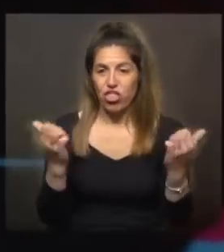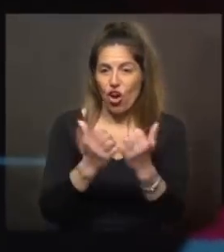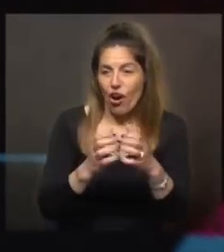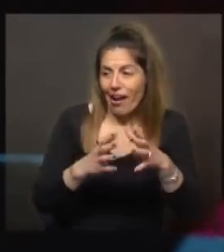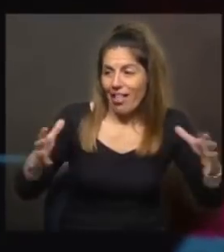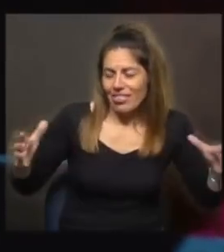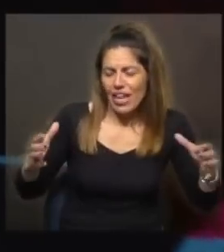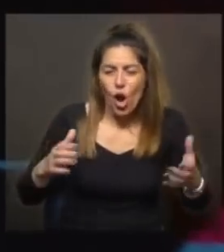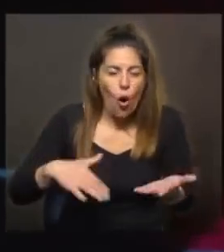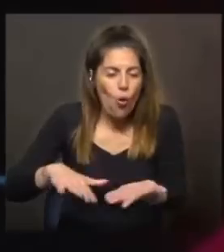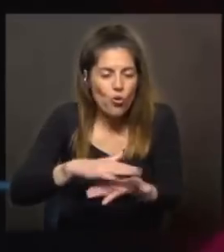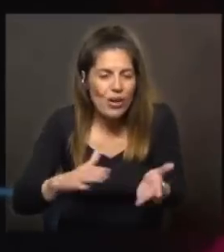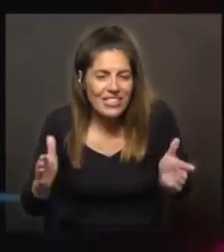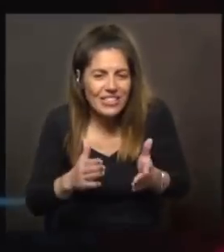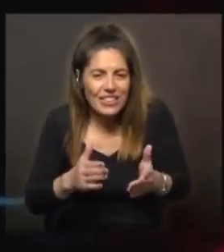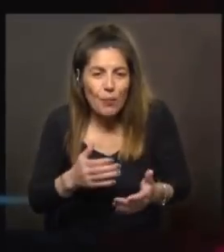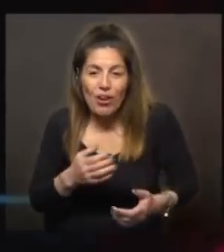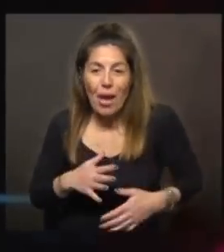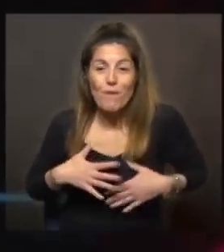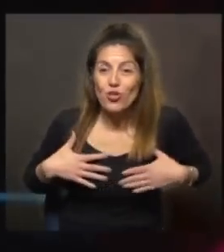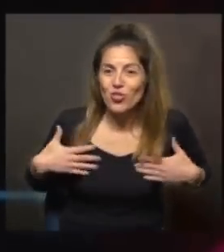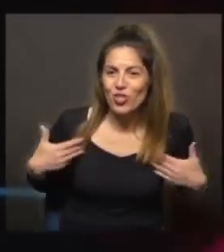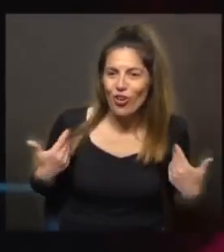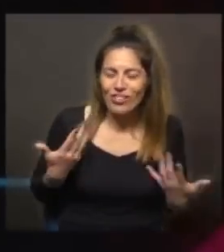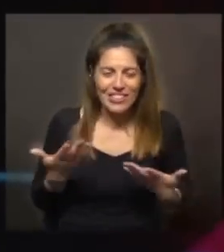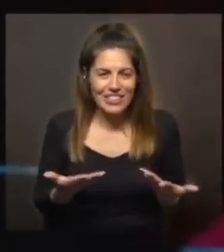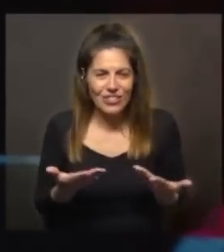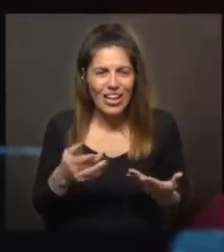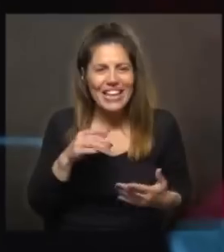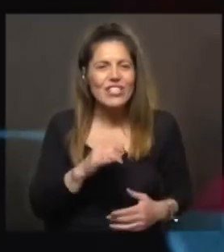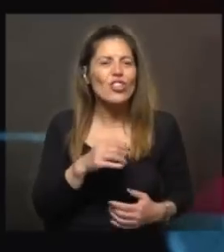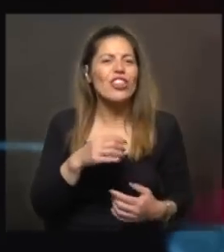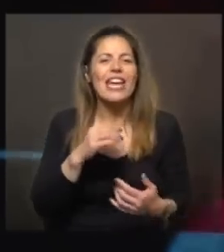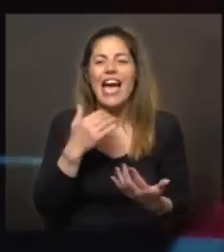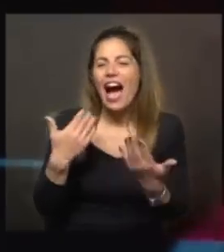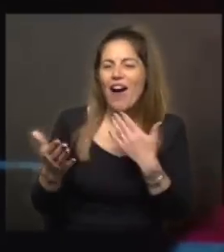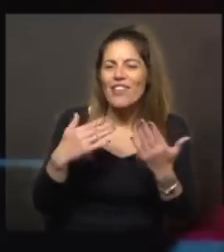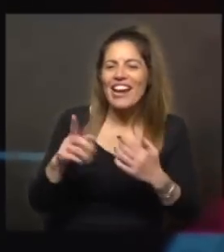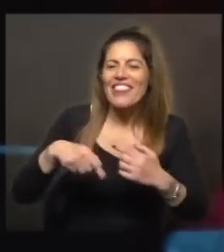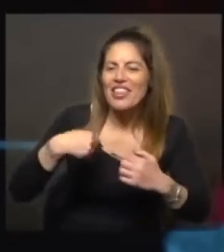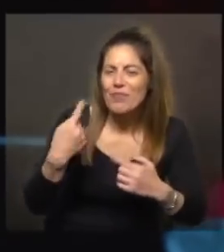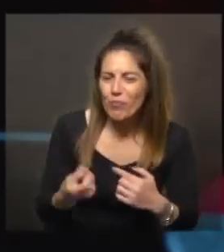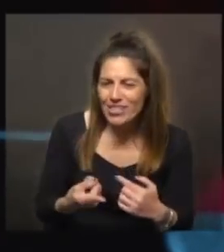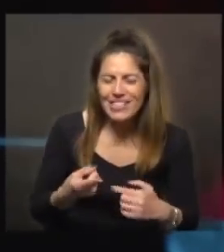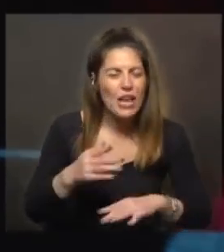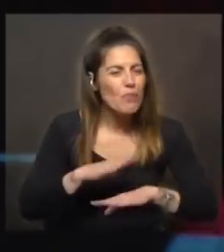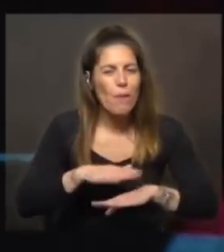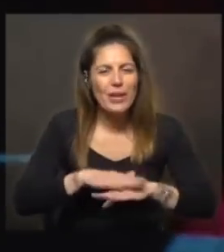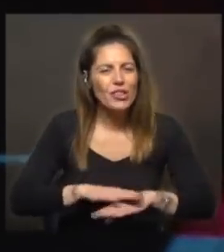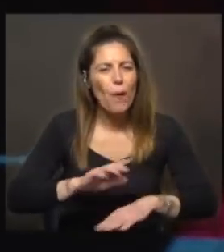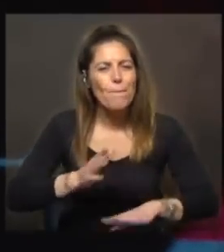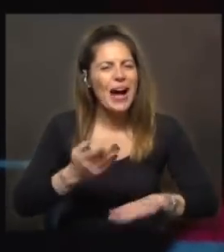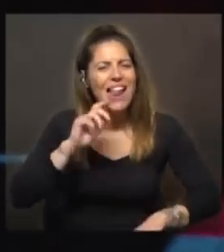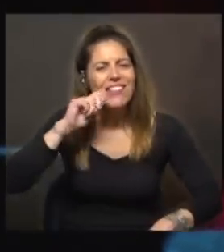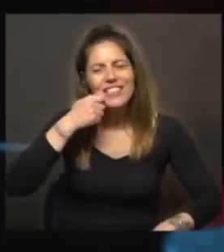la emoción y la adrenalina ese comentar la jugada de después era el momento más placentero de